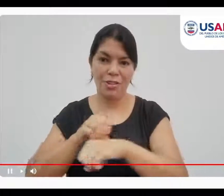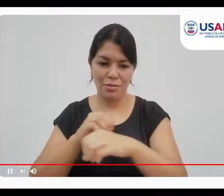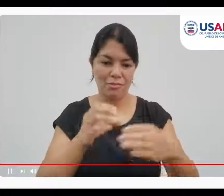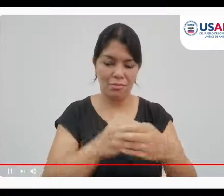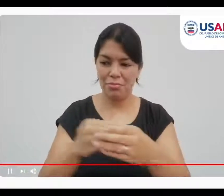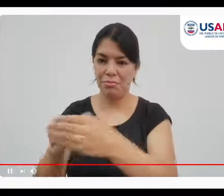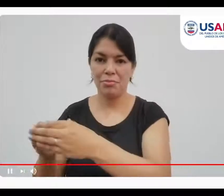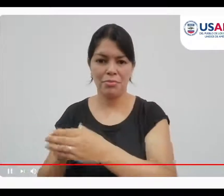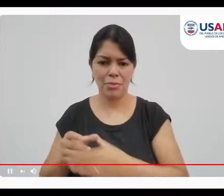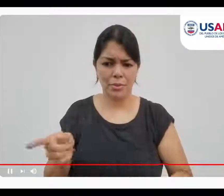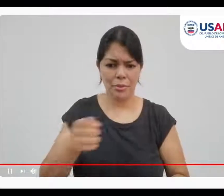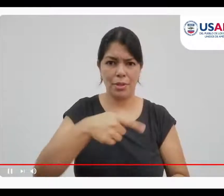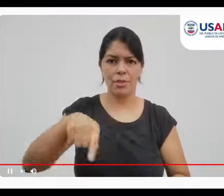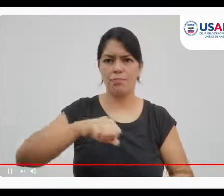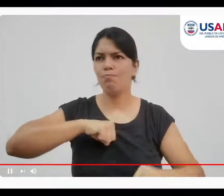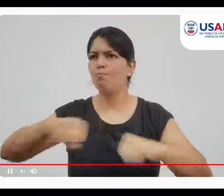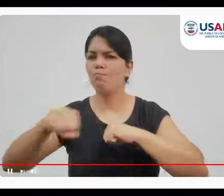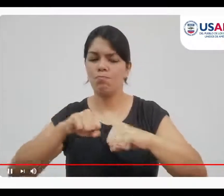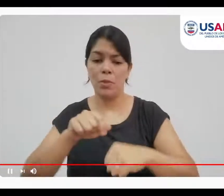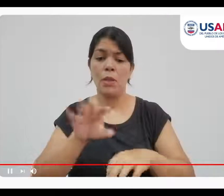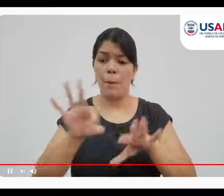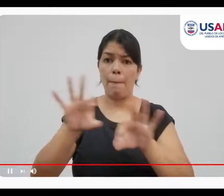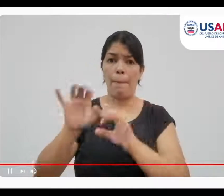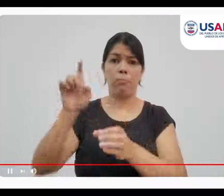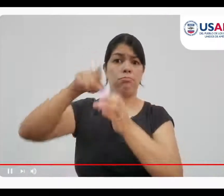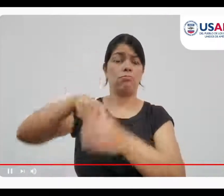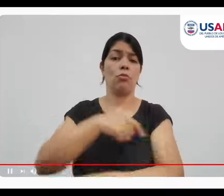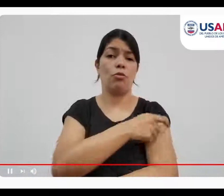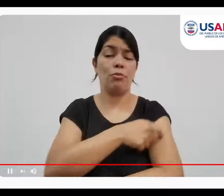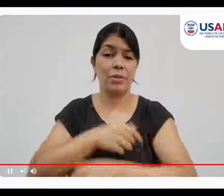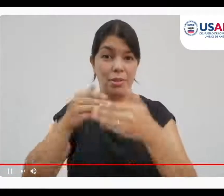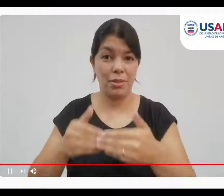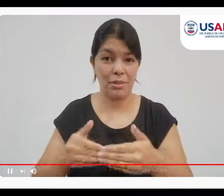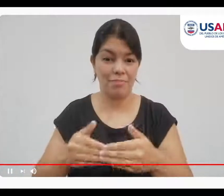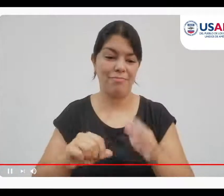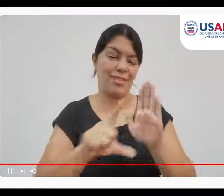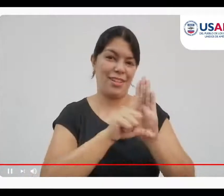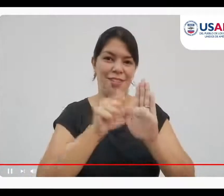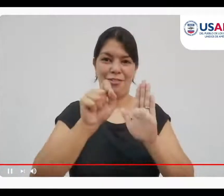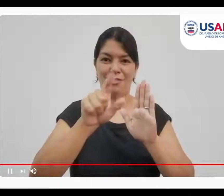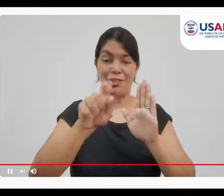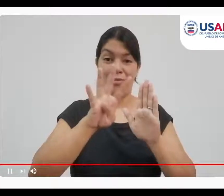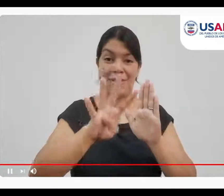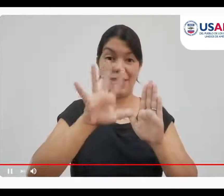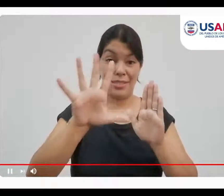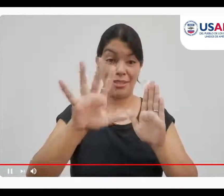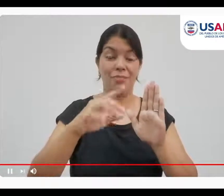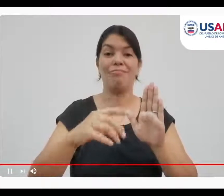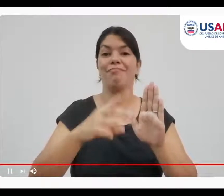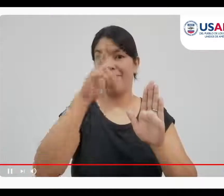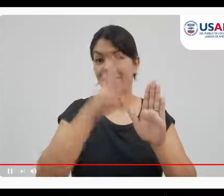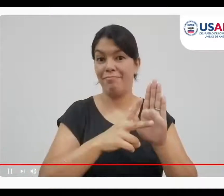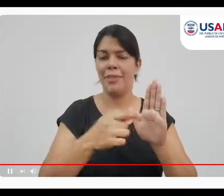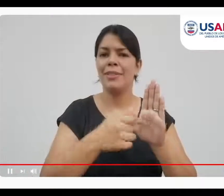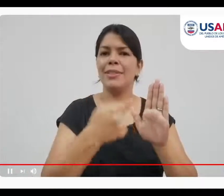organizaciones y que hoy integra de manera activa el Comité Municipal de Discapacidad, dando cumplimiento a la Ley 1145, la cual